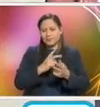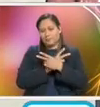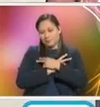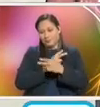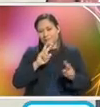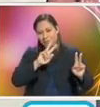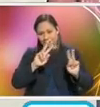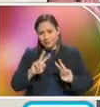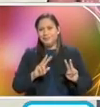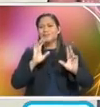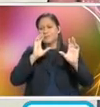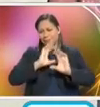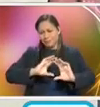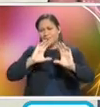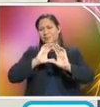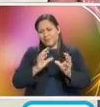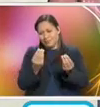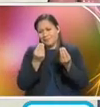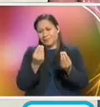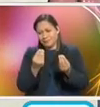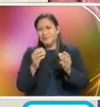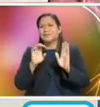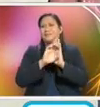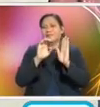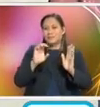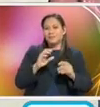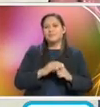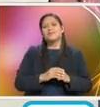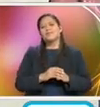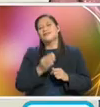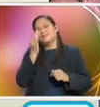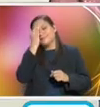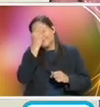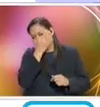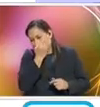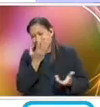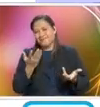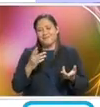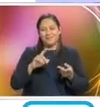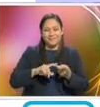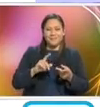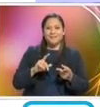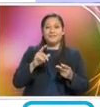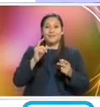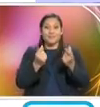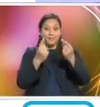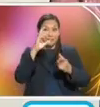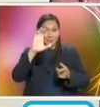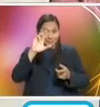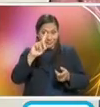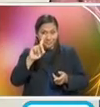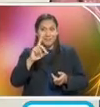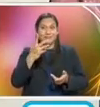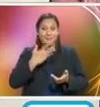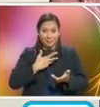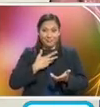inspira como muchas canciones, muchas de ellas así como, pues, ñoñas, incluso ahí las disqueras tienen